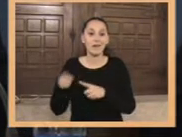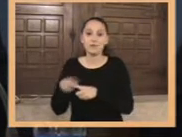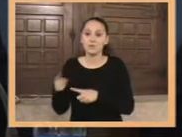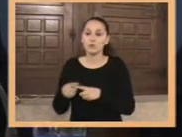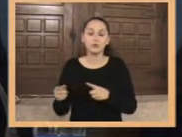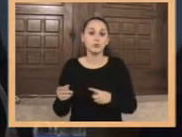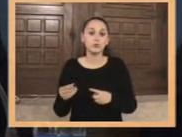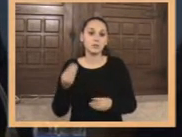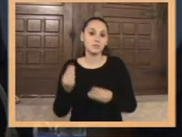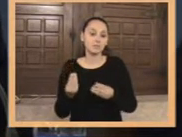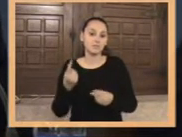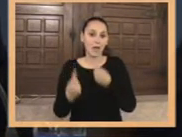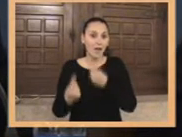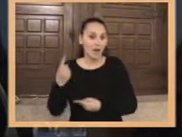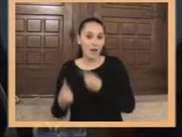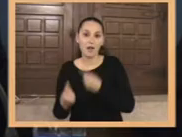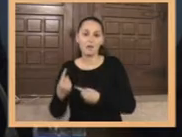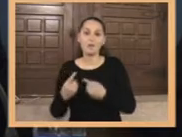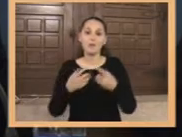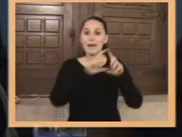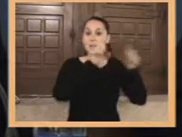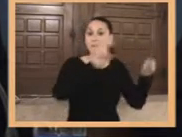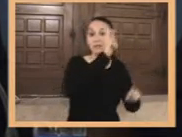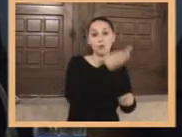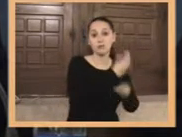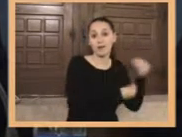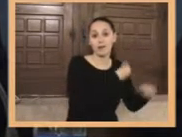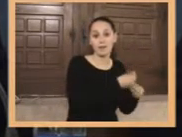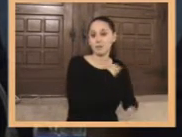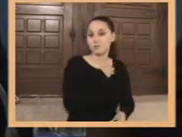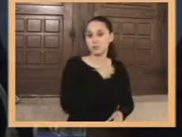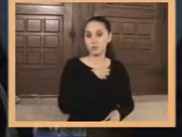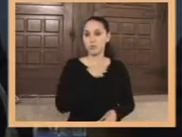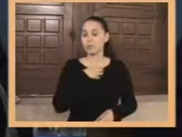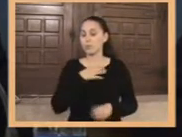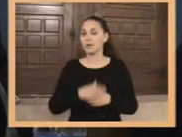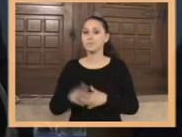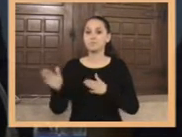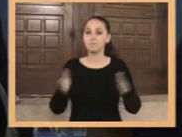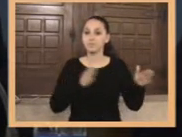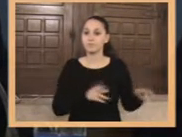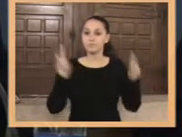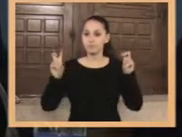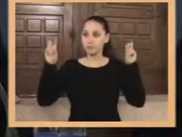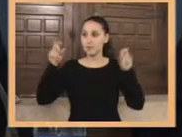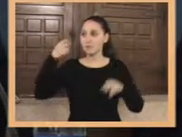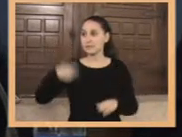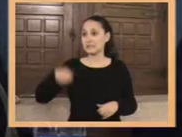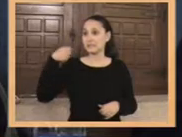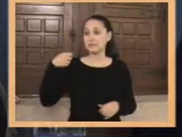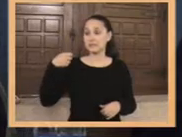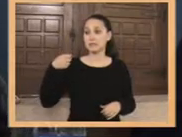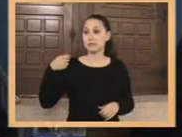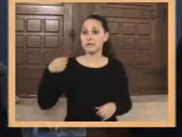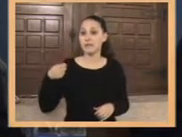esta empresa. Y en cuanto a la sentencia, le tengo que decir, señor Hernández, que,